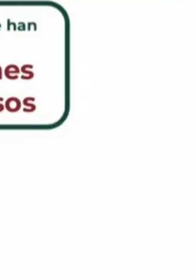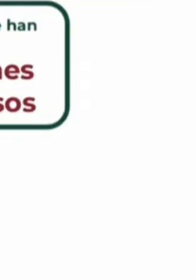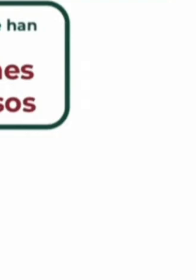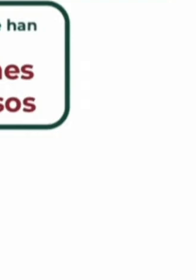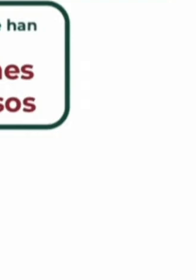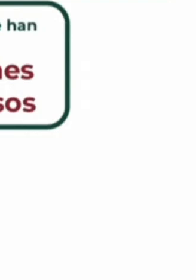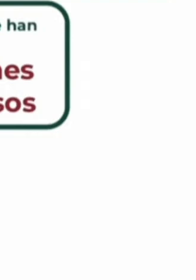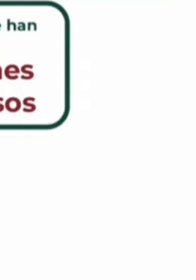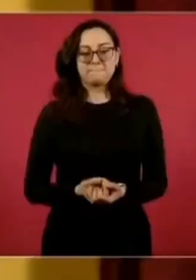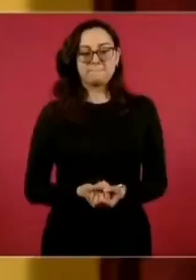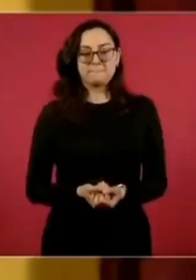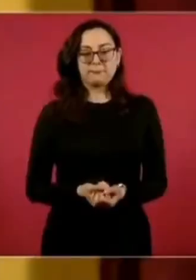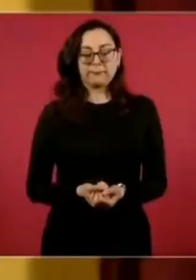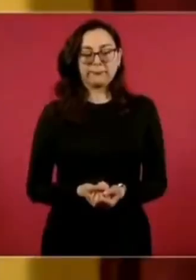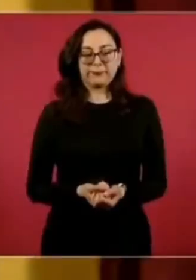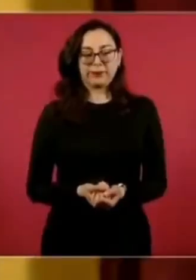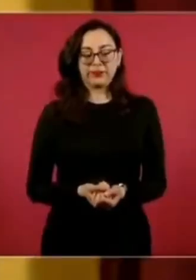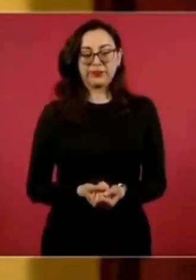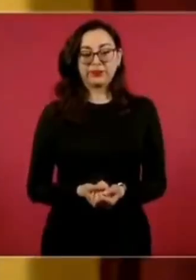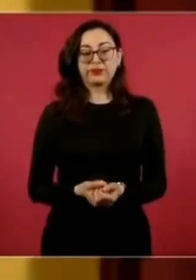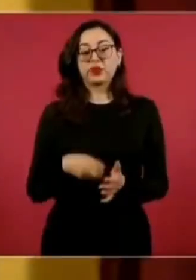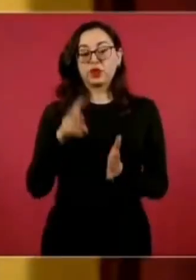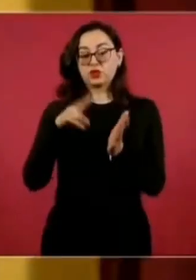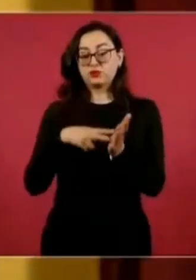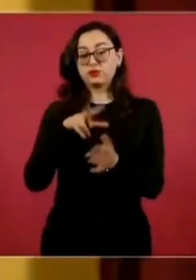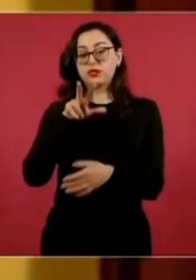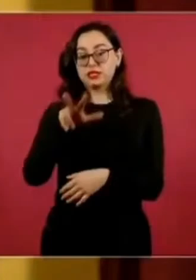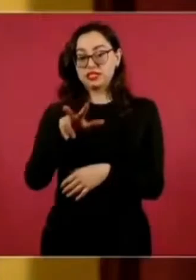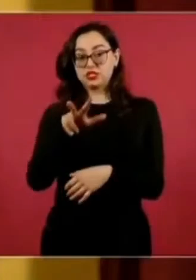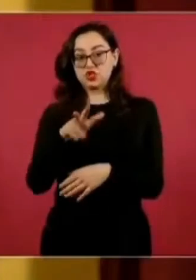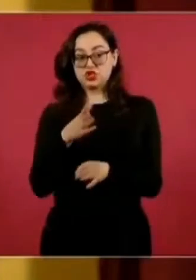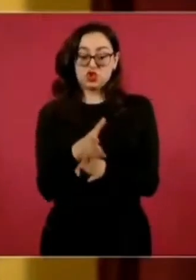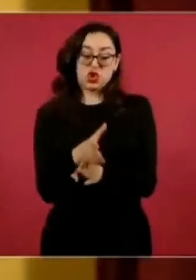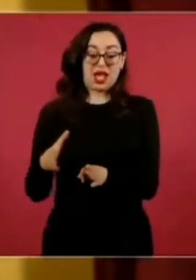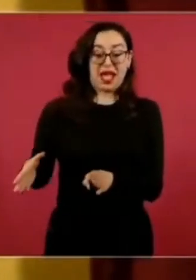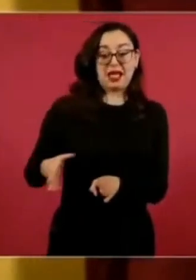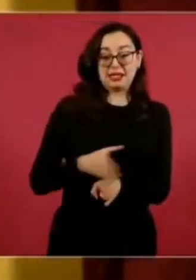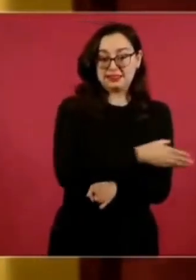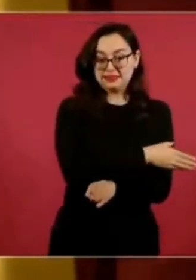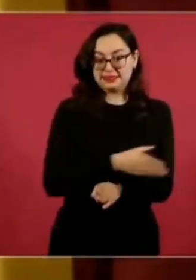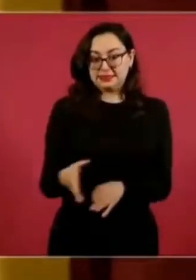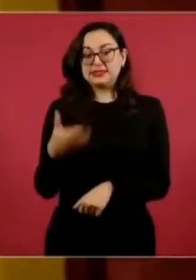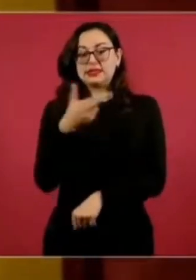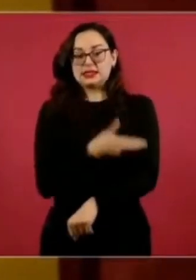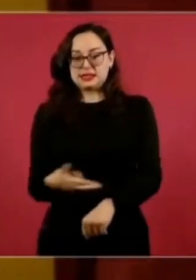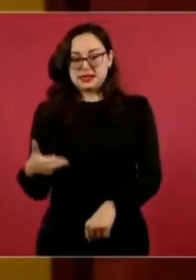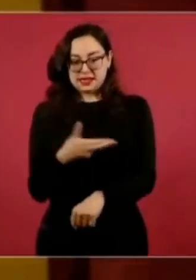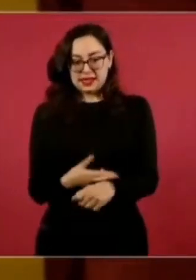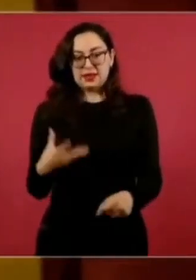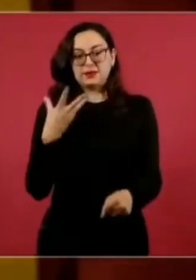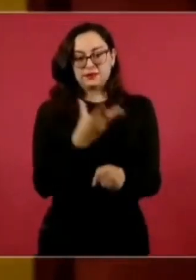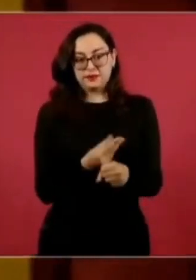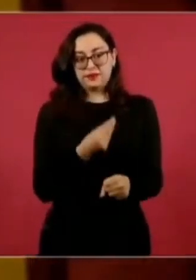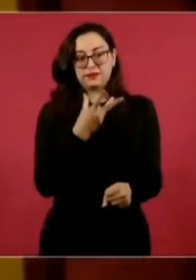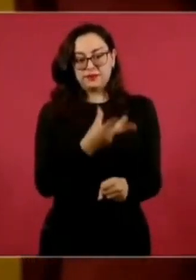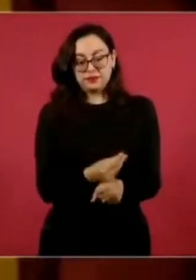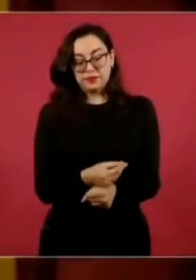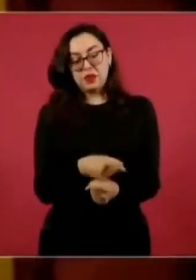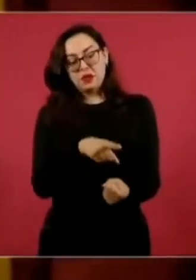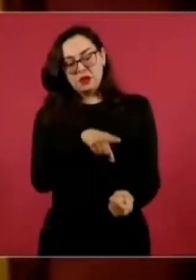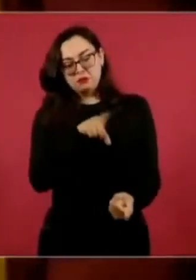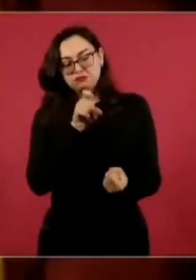anteriores es la regularización a la fecha se han obtenido más de